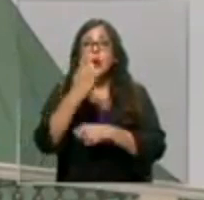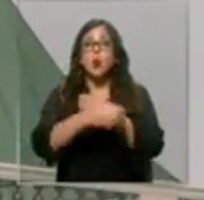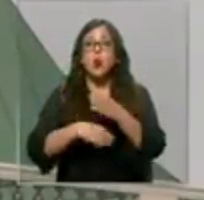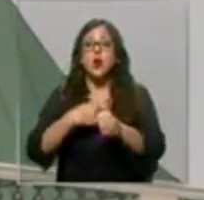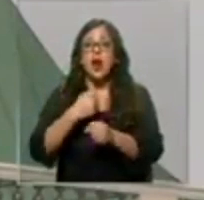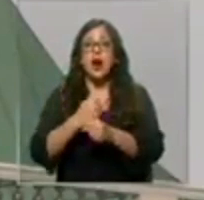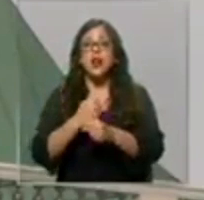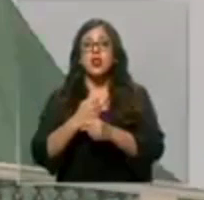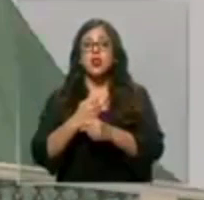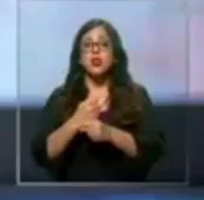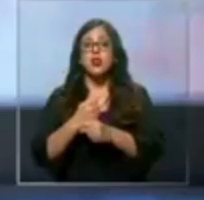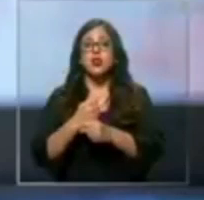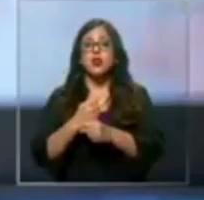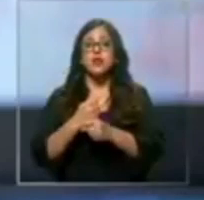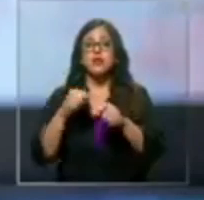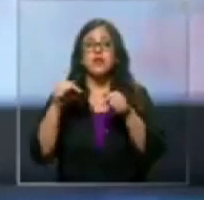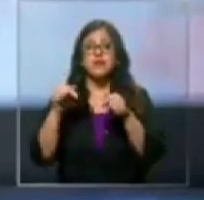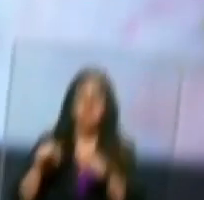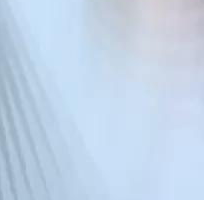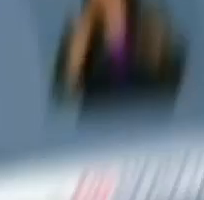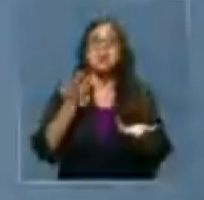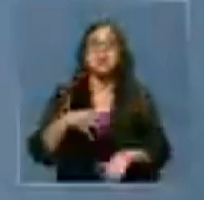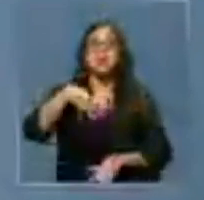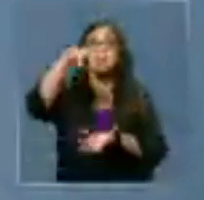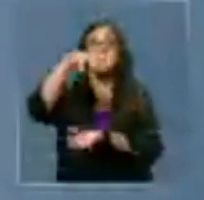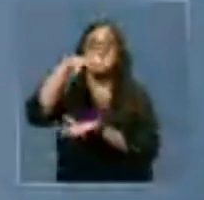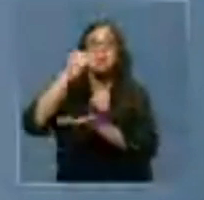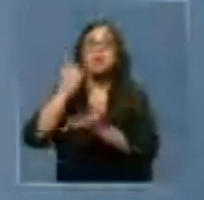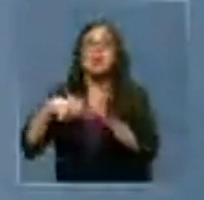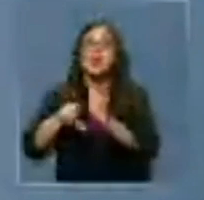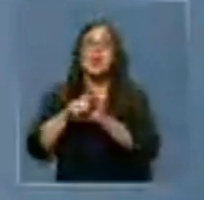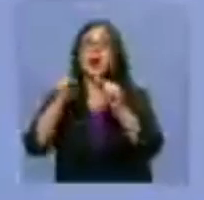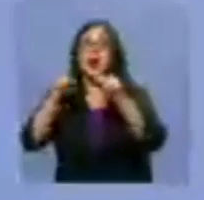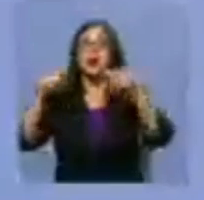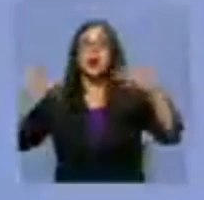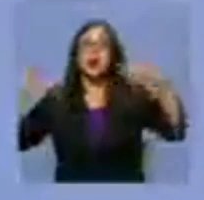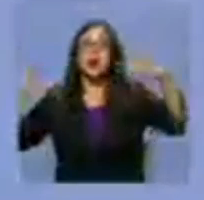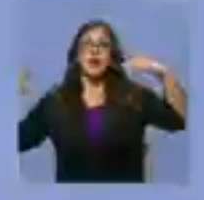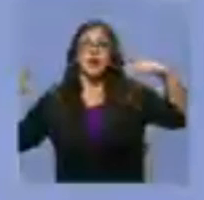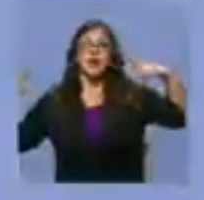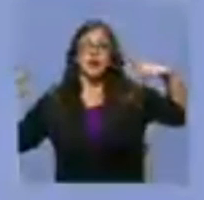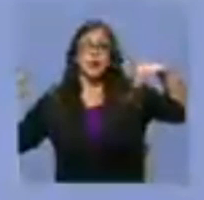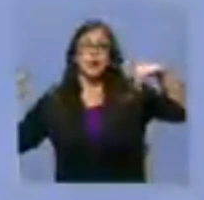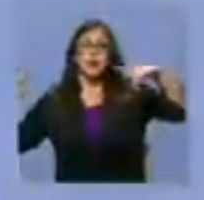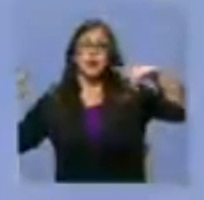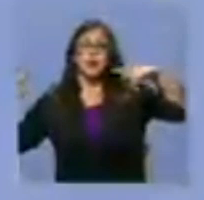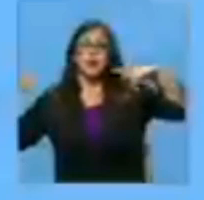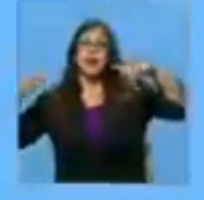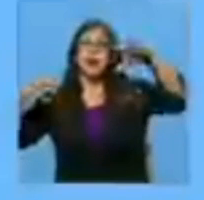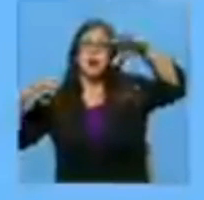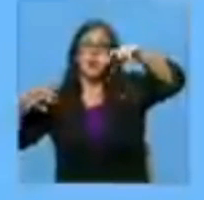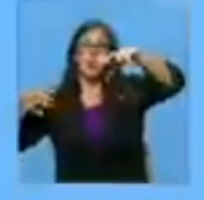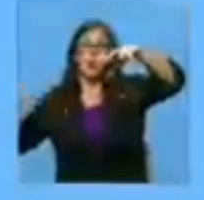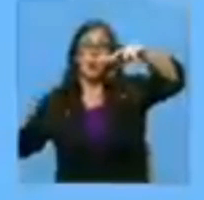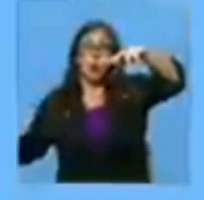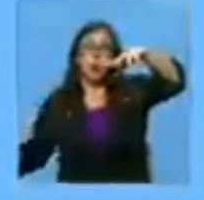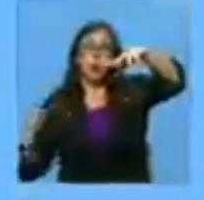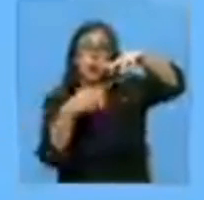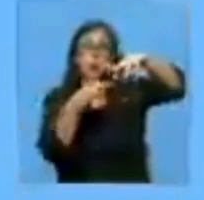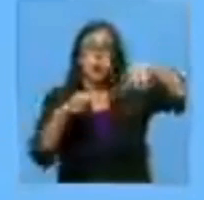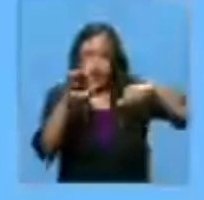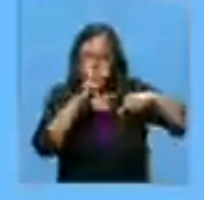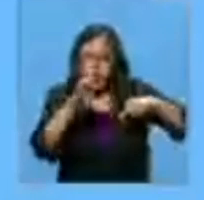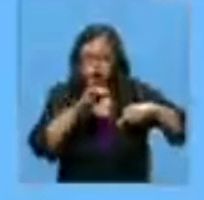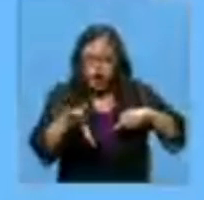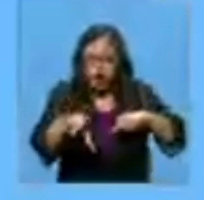militar que finalmente detona esta guerra en Ucrania. Derribaron con un avión de combate, lo rastrearon y sacaron del agua, y ahora dicen